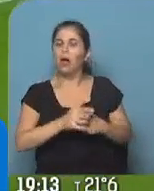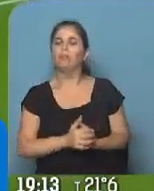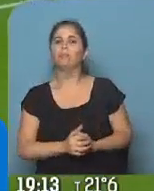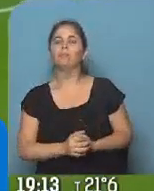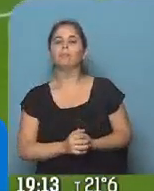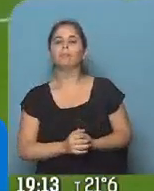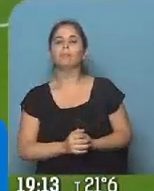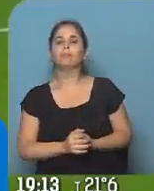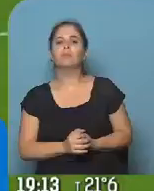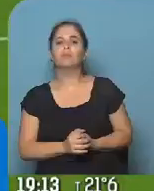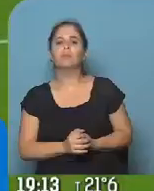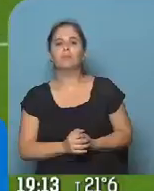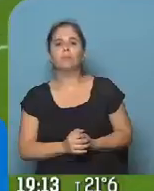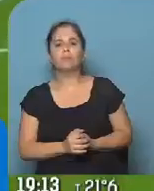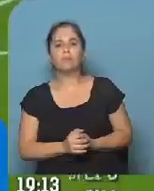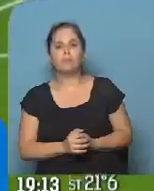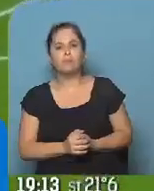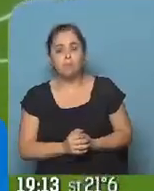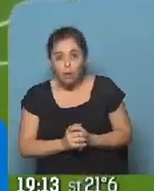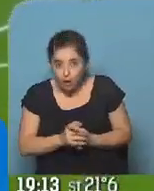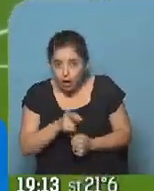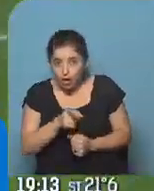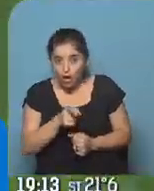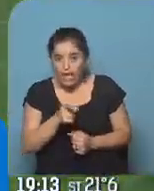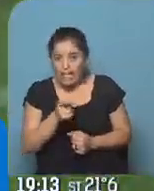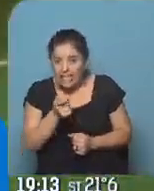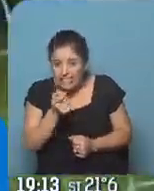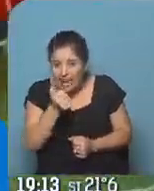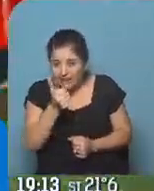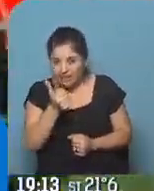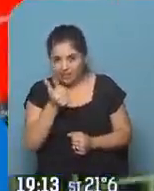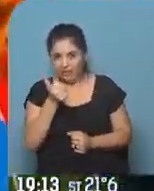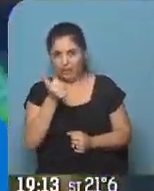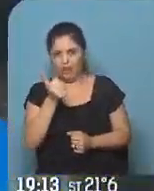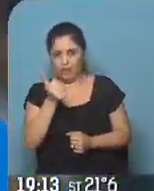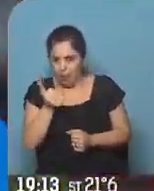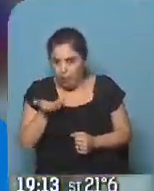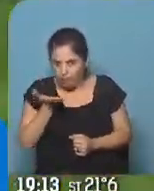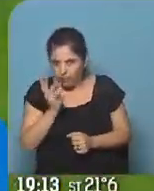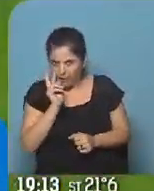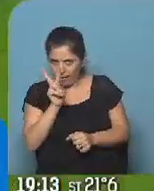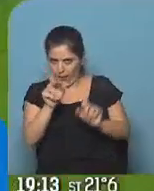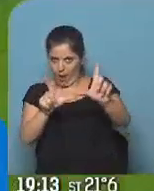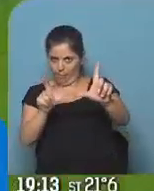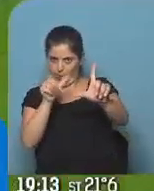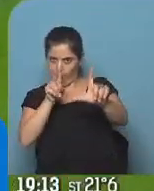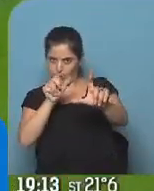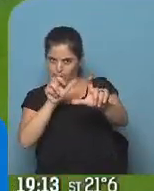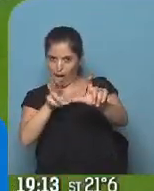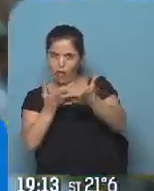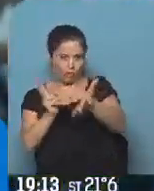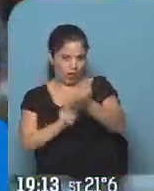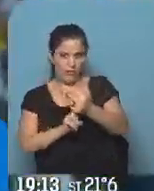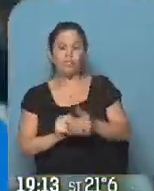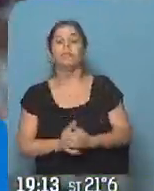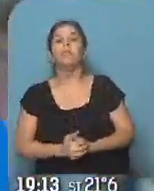descoco. Armani estuvo arañando un VAR, incluso llegó a tocar, pero no pudo evitar la caída de su